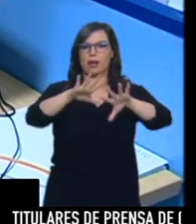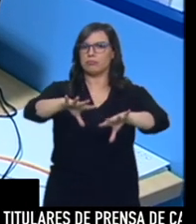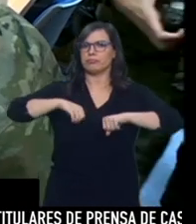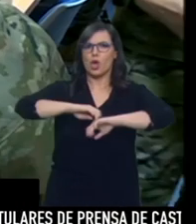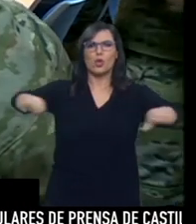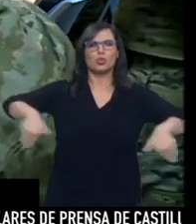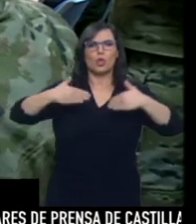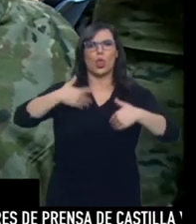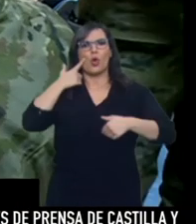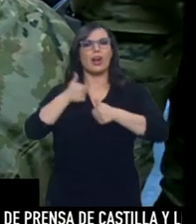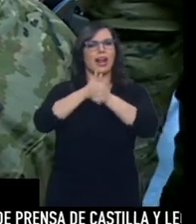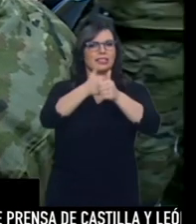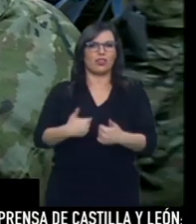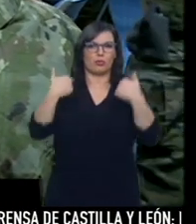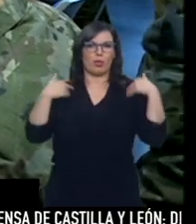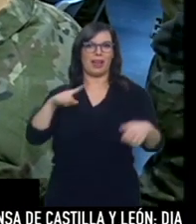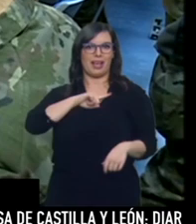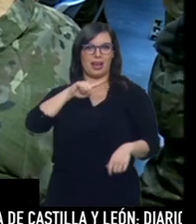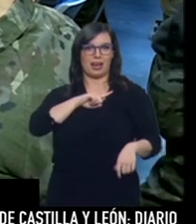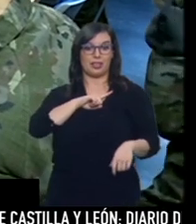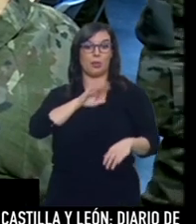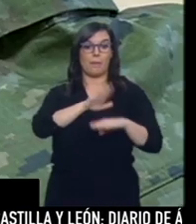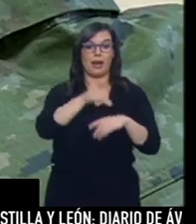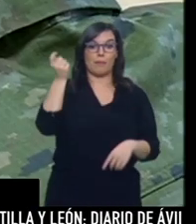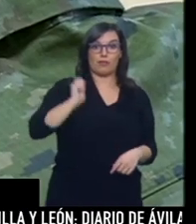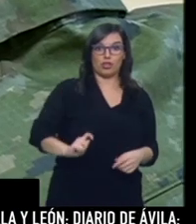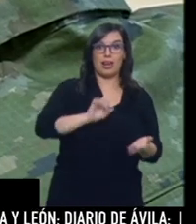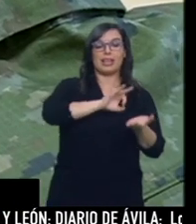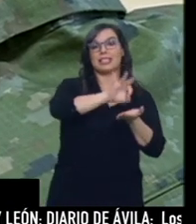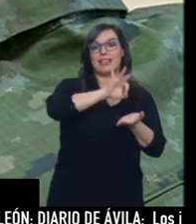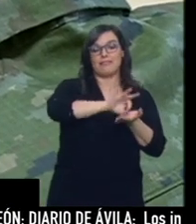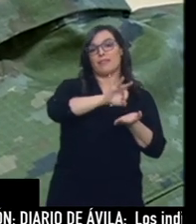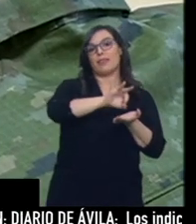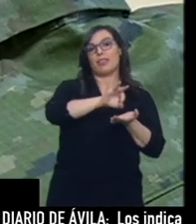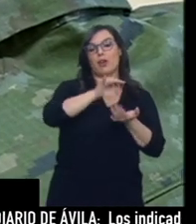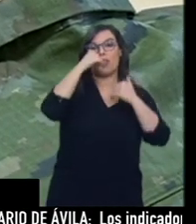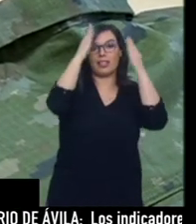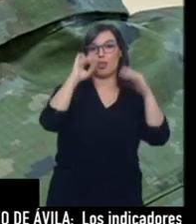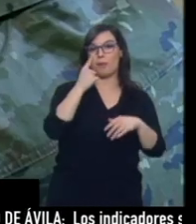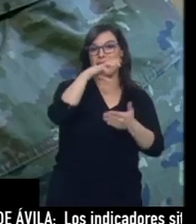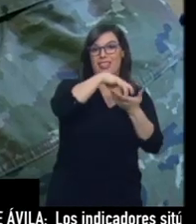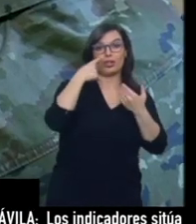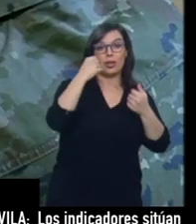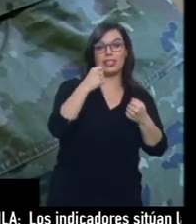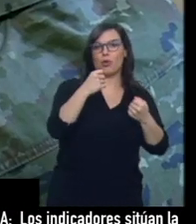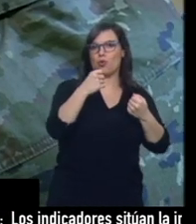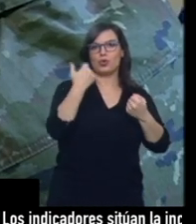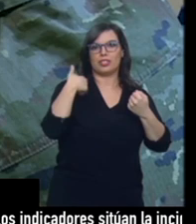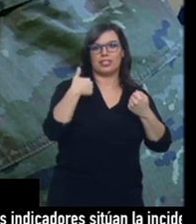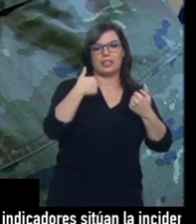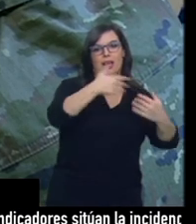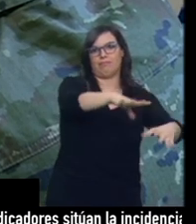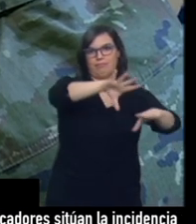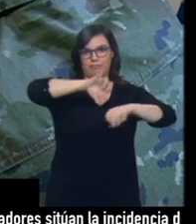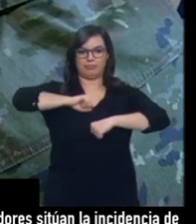de rastreo en Castilla y León. Se descarga de esta forma a los servicios de atención primaria. Para ello se duplicará los integrantes